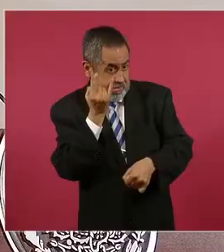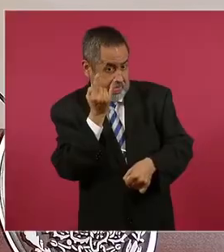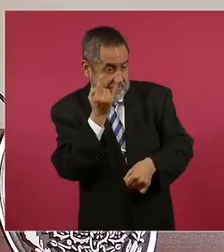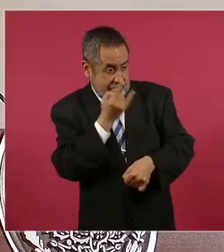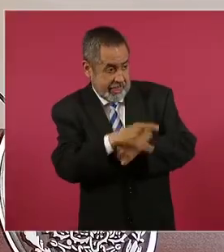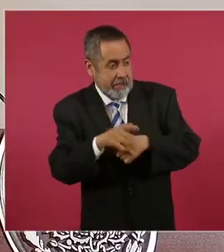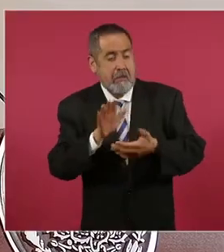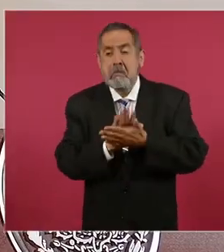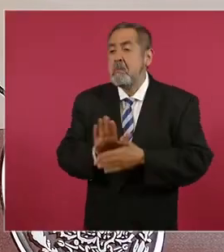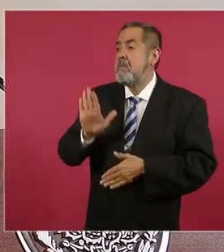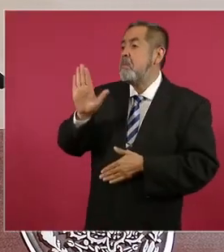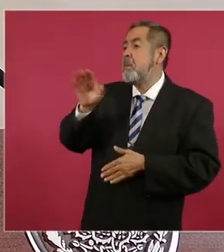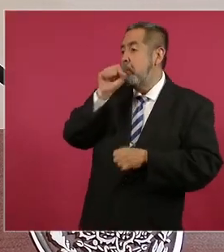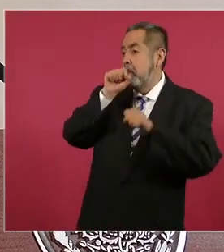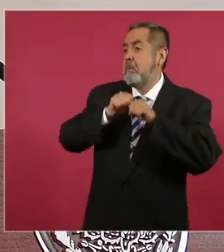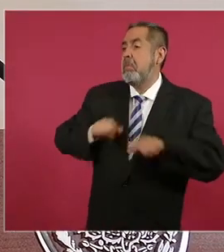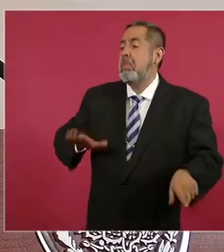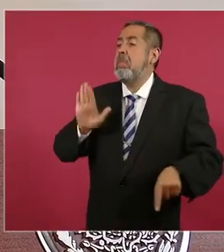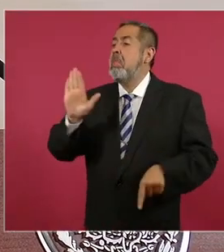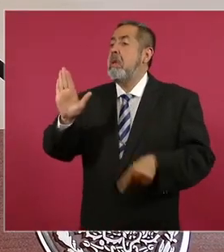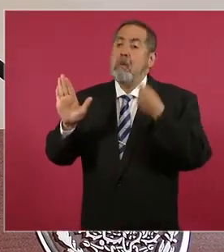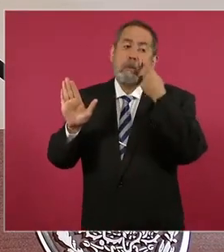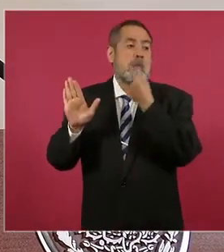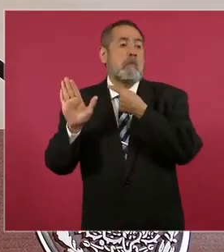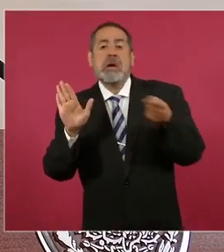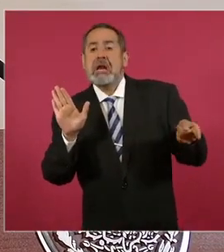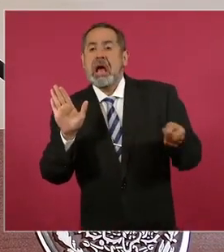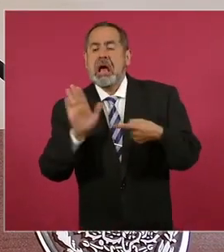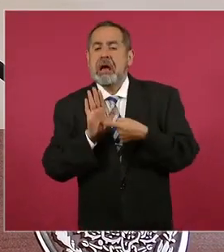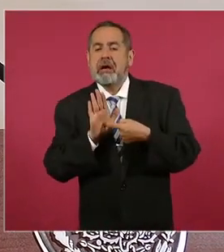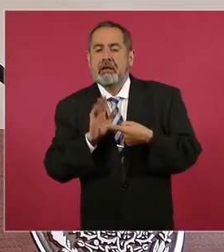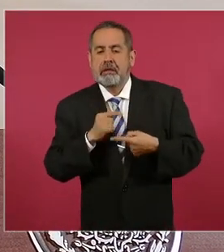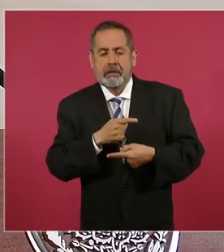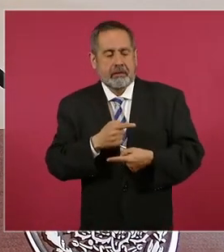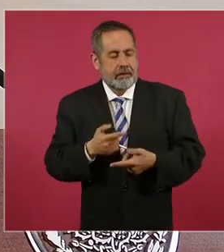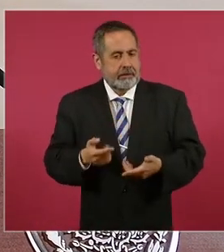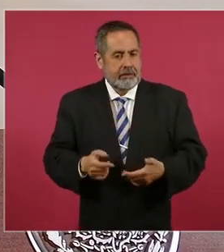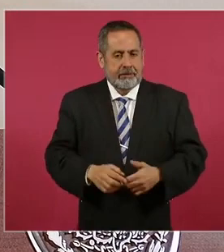Aquí te tengo. Sí, sí, sí. Sí,